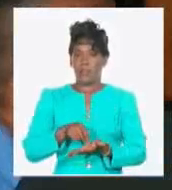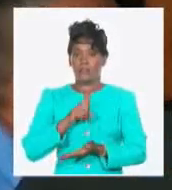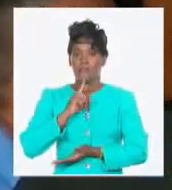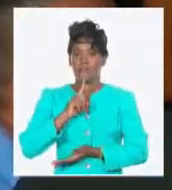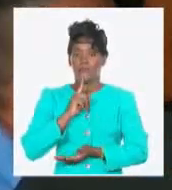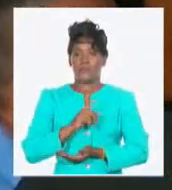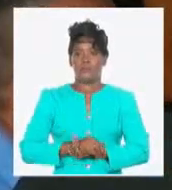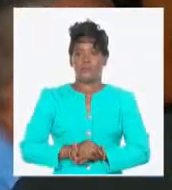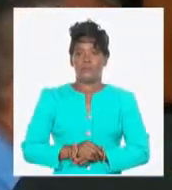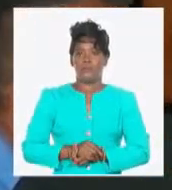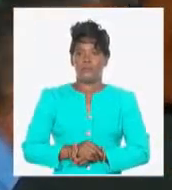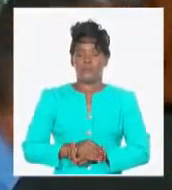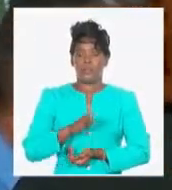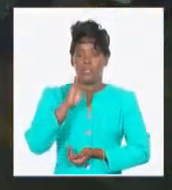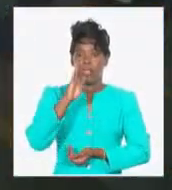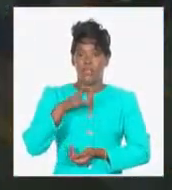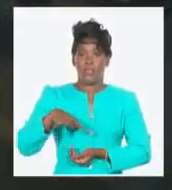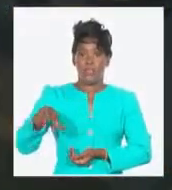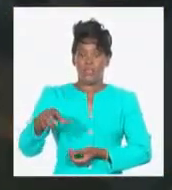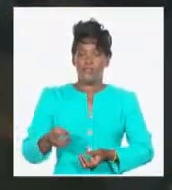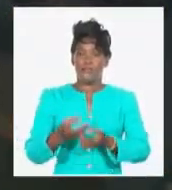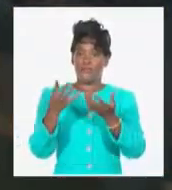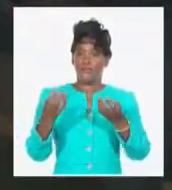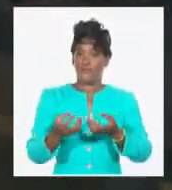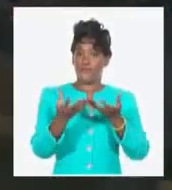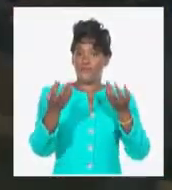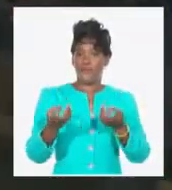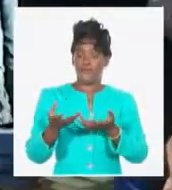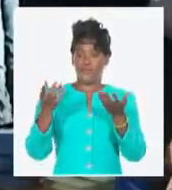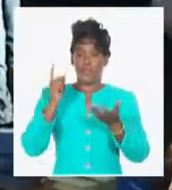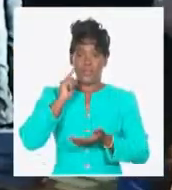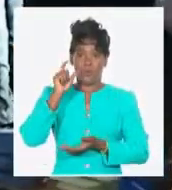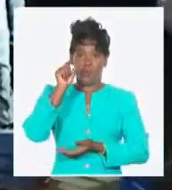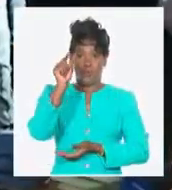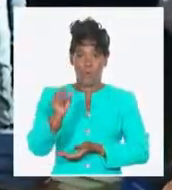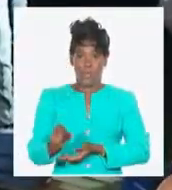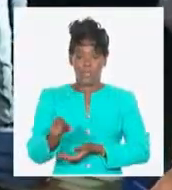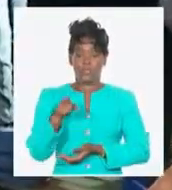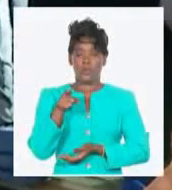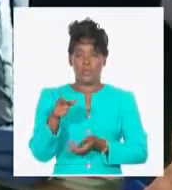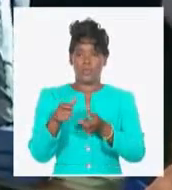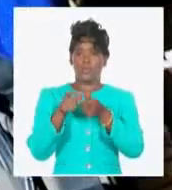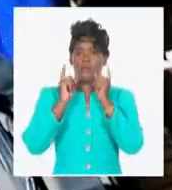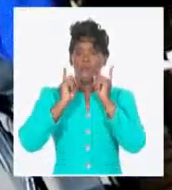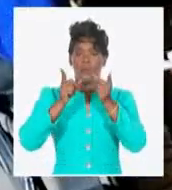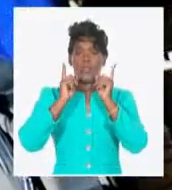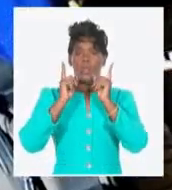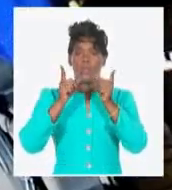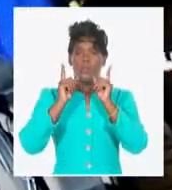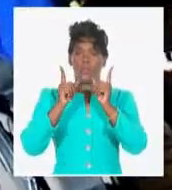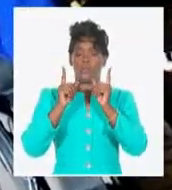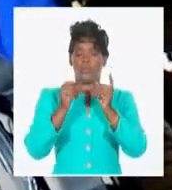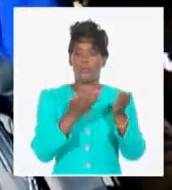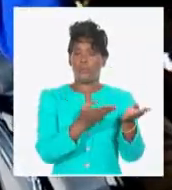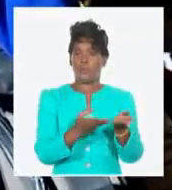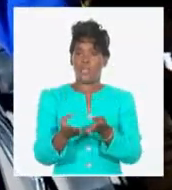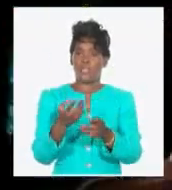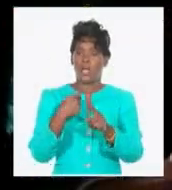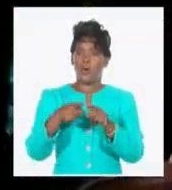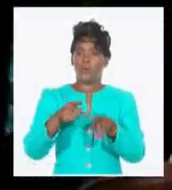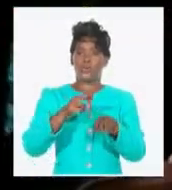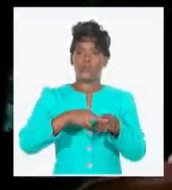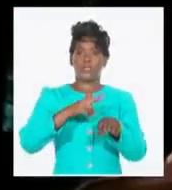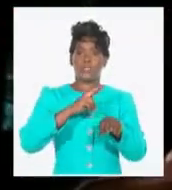la finca del campesino Alberto Verdesia, en la comunidad de Guaro 1, también se dieron cita a las máximas autoridades del territorio, directivos